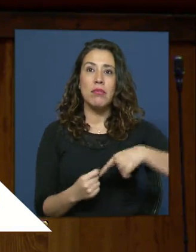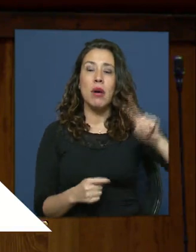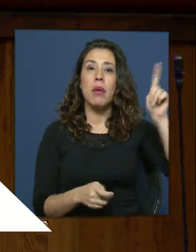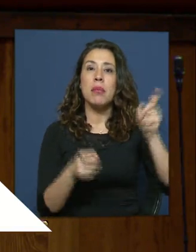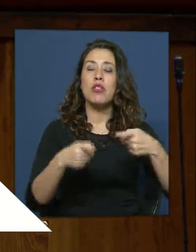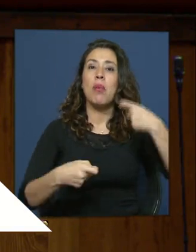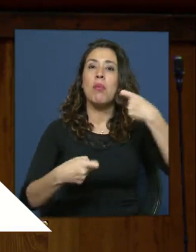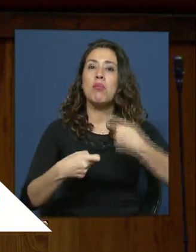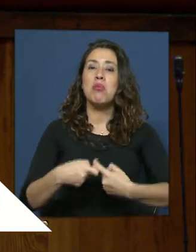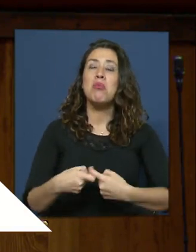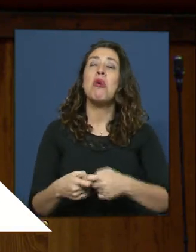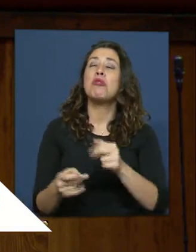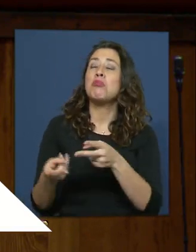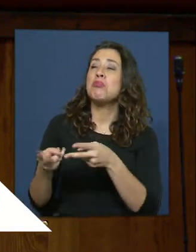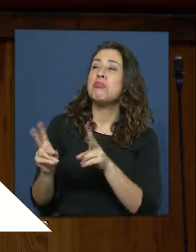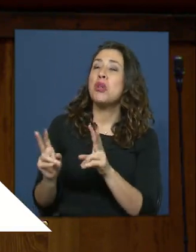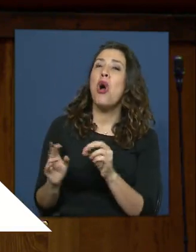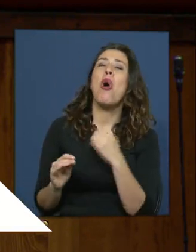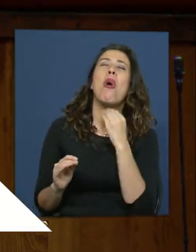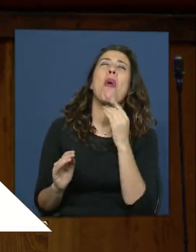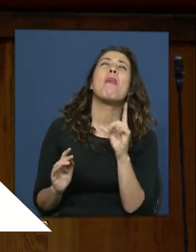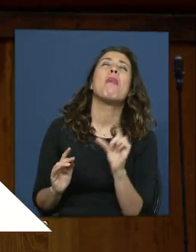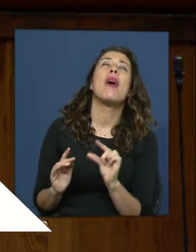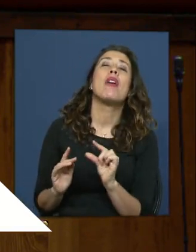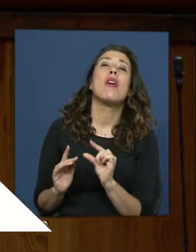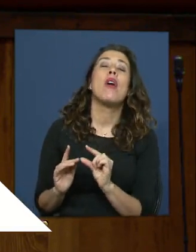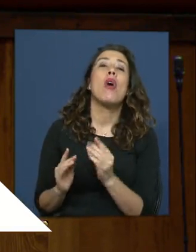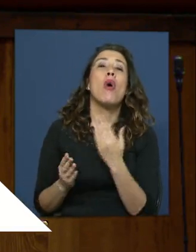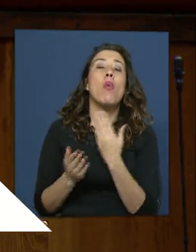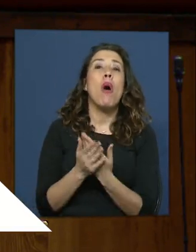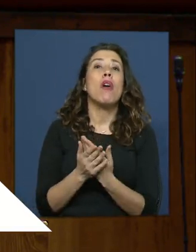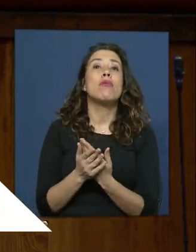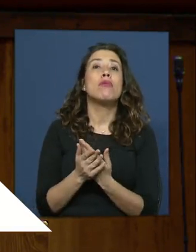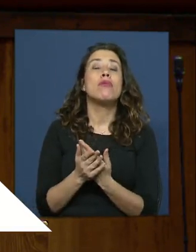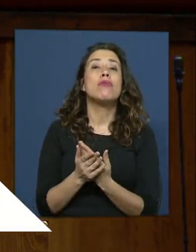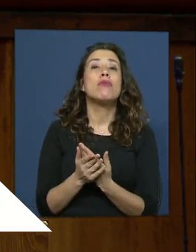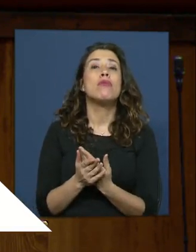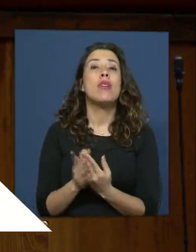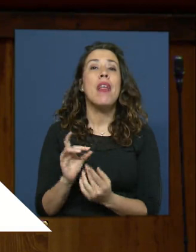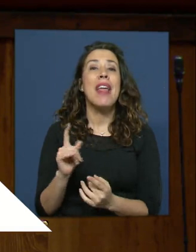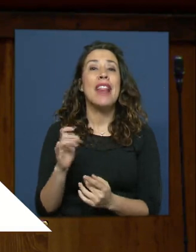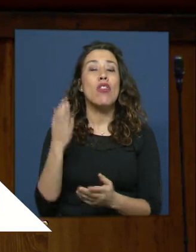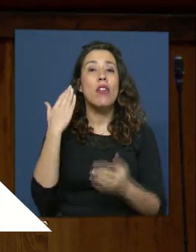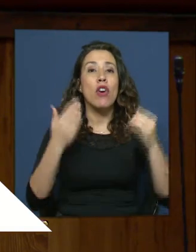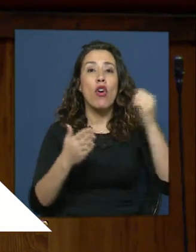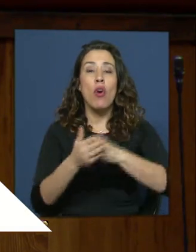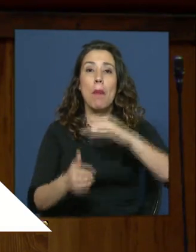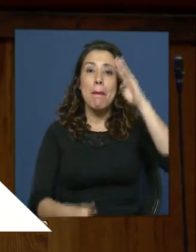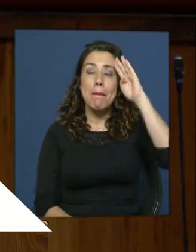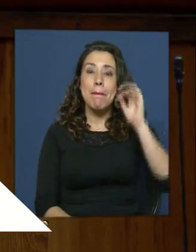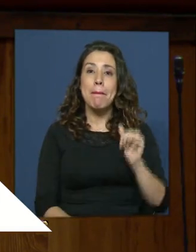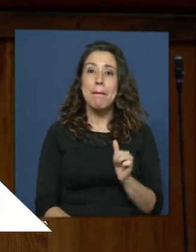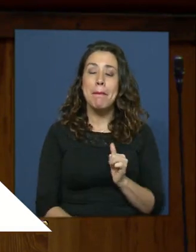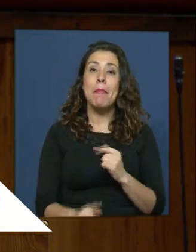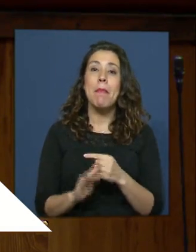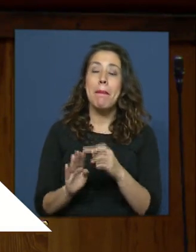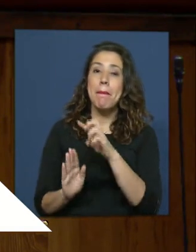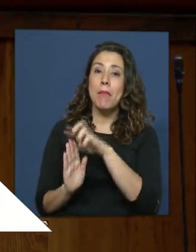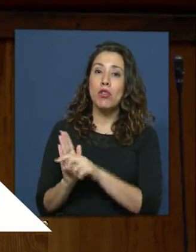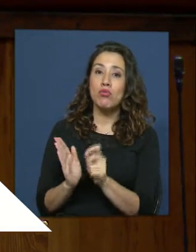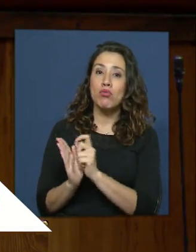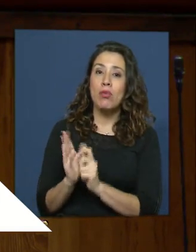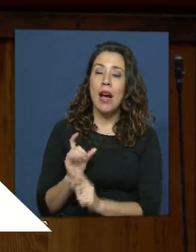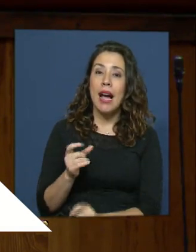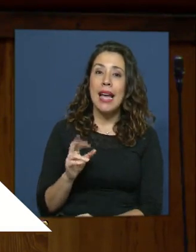nieguen, justifiquen o minimicen los delitos de lesa humanidad cometidos en Chile, originado en una moción de la diputada